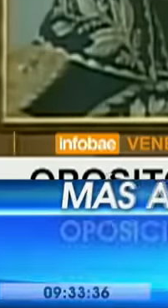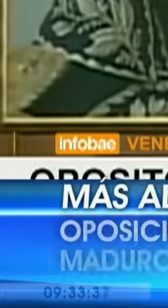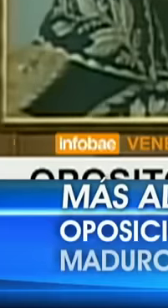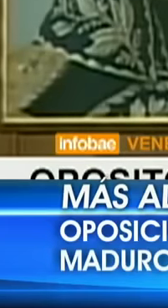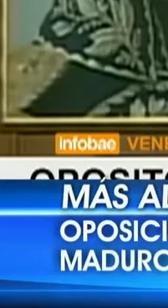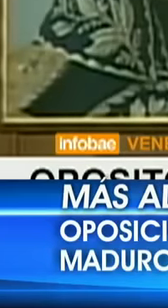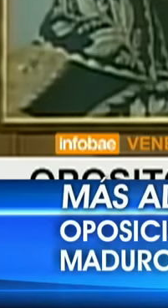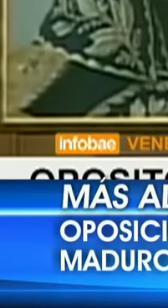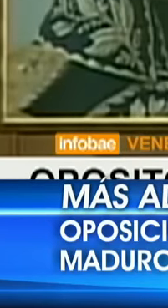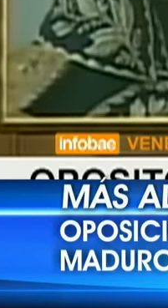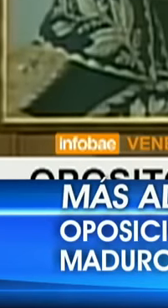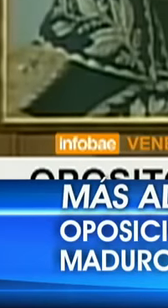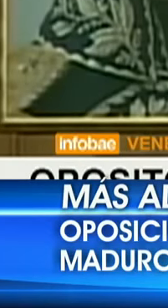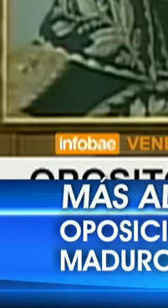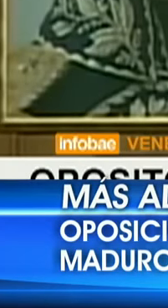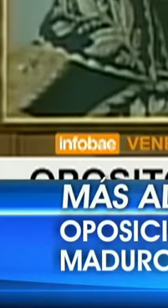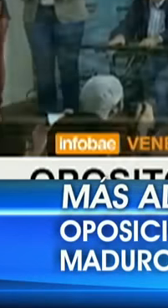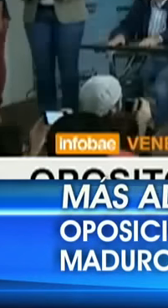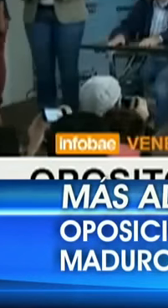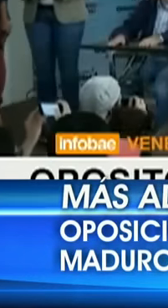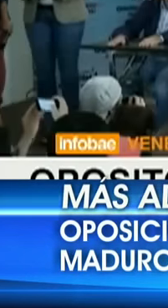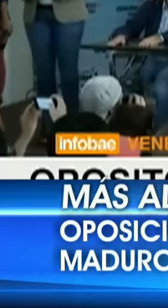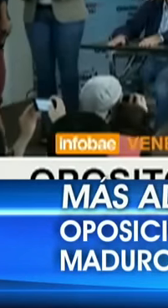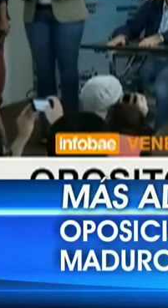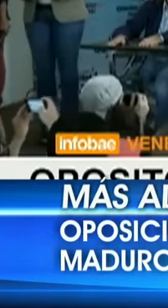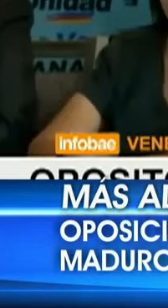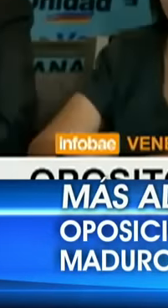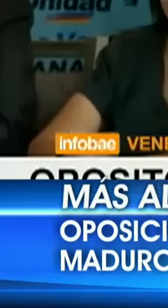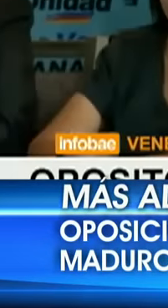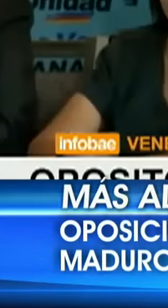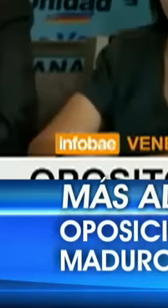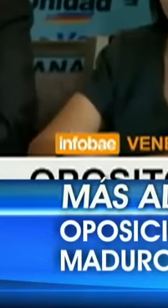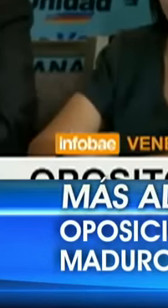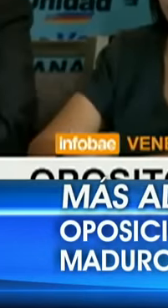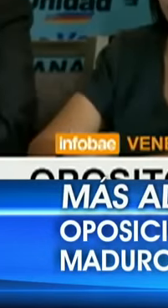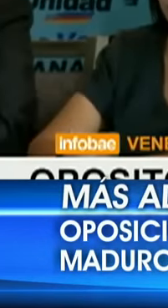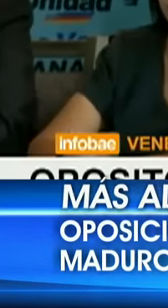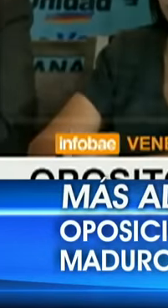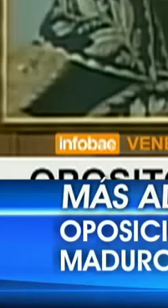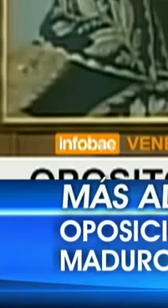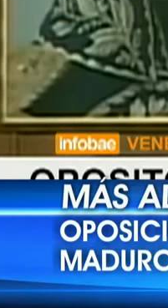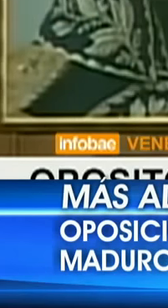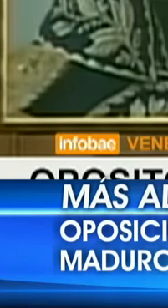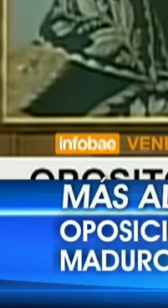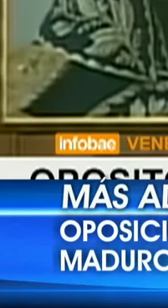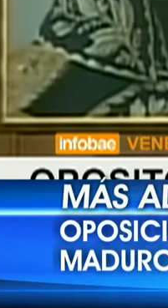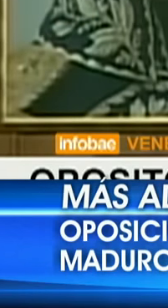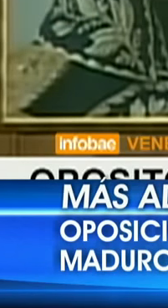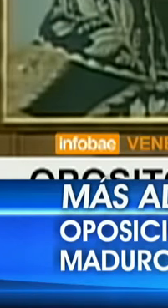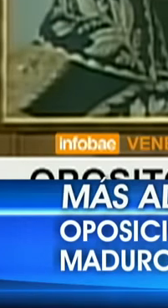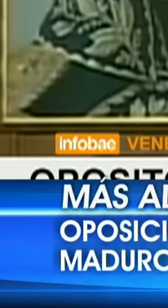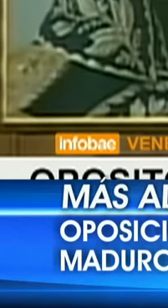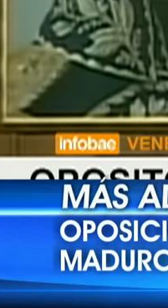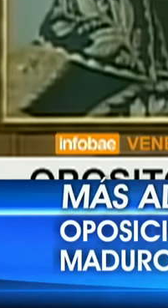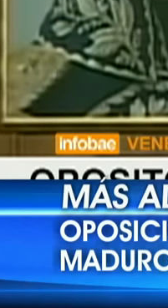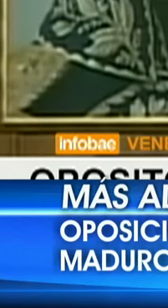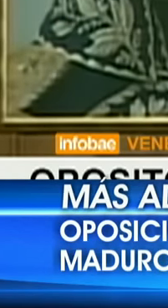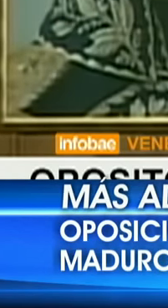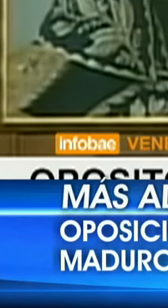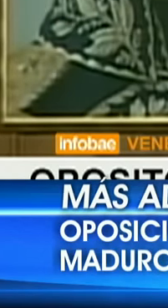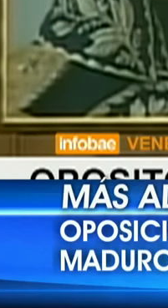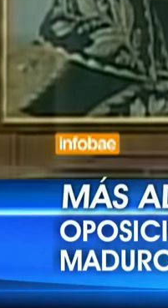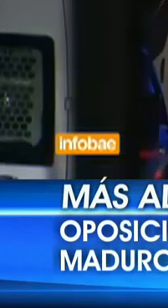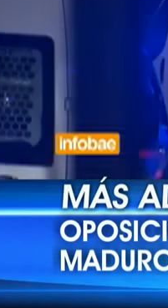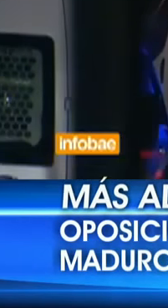retornar en noticias internacionales. En Venezuela, la oposición denunciará a Nicolás Maduro por mantener cerrada la frontera con Colombia. Estas y